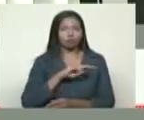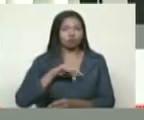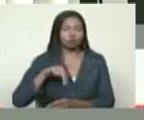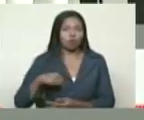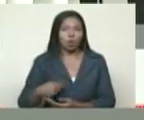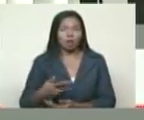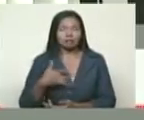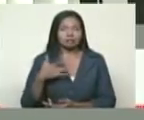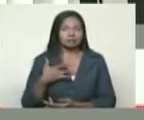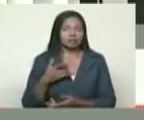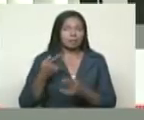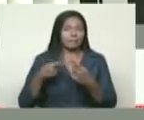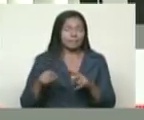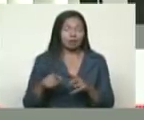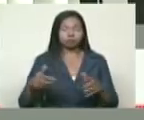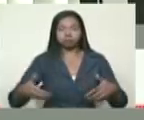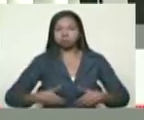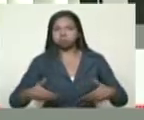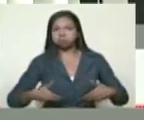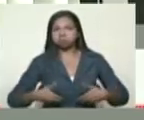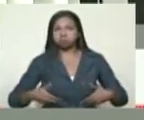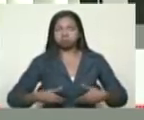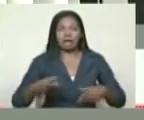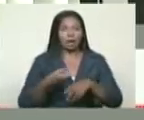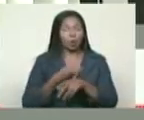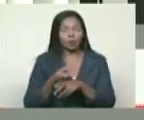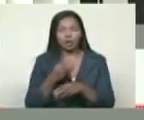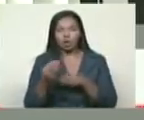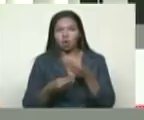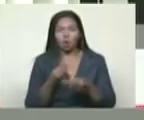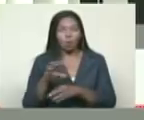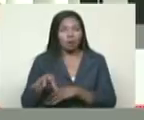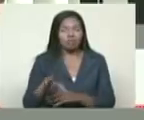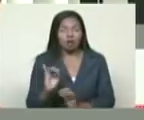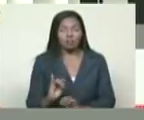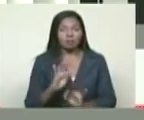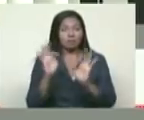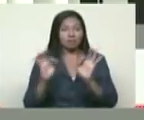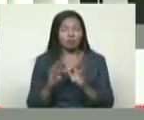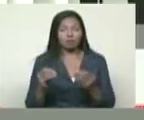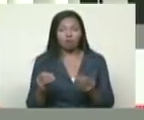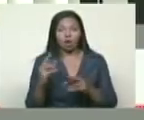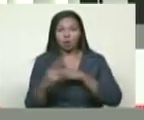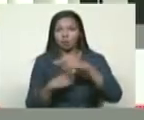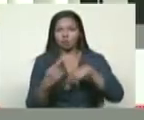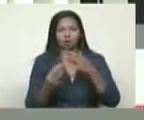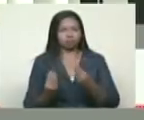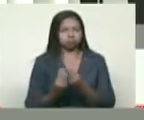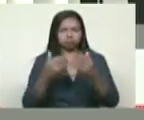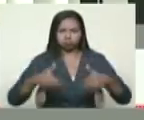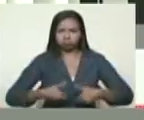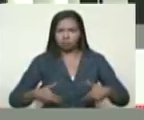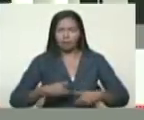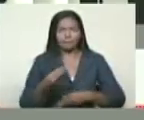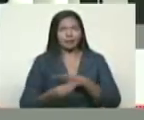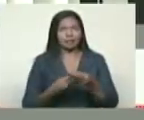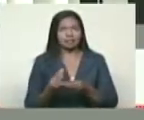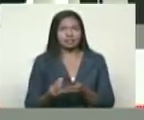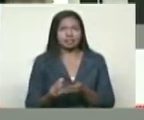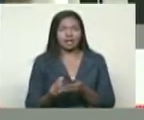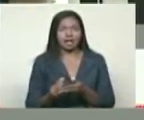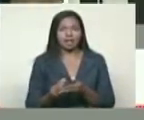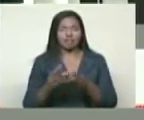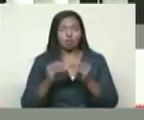que hemos logrado. Mire, el esfuerzo que ha hecho el gobierno, el Estado y la sociedad revolucionaria para montar